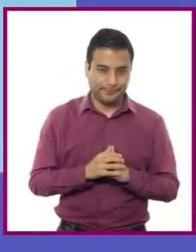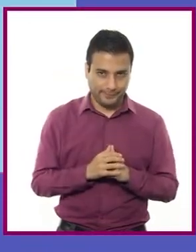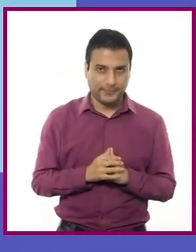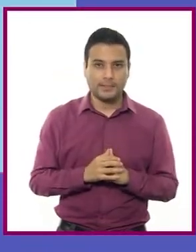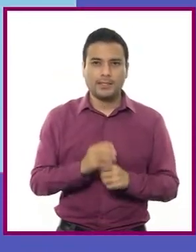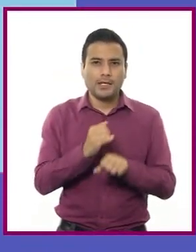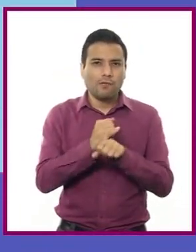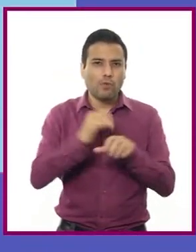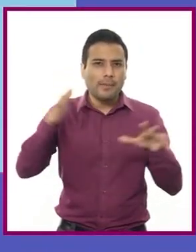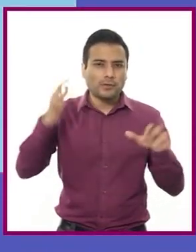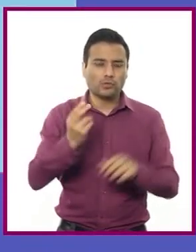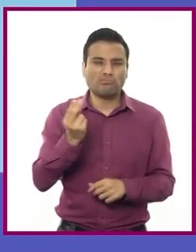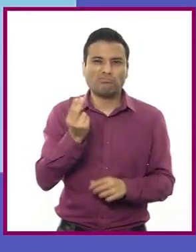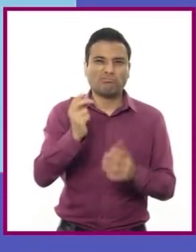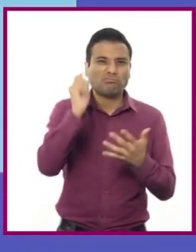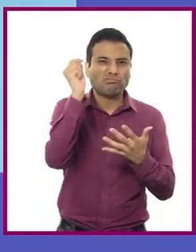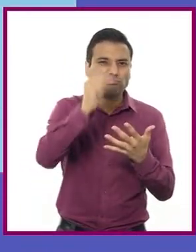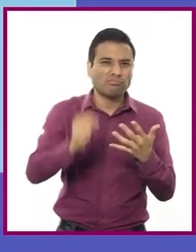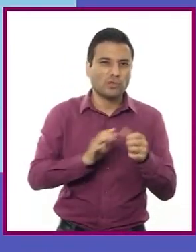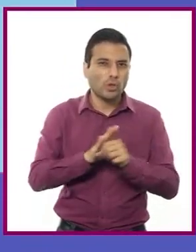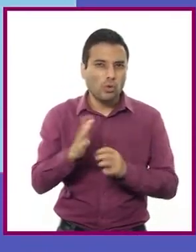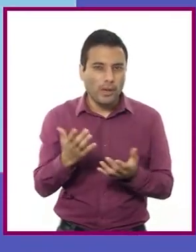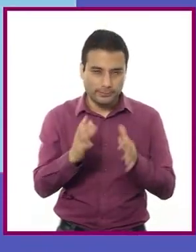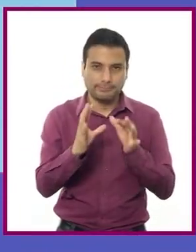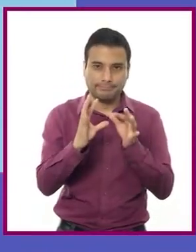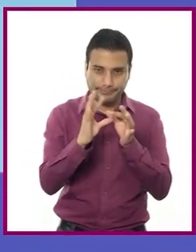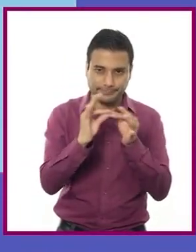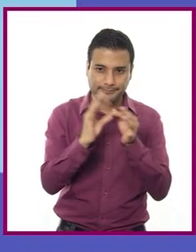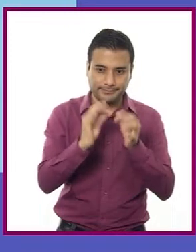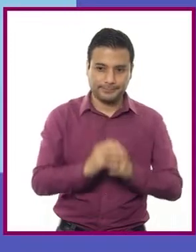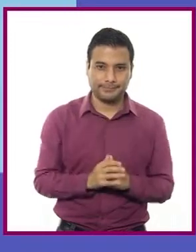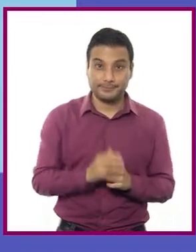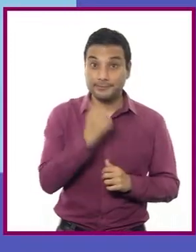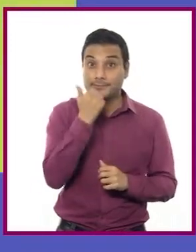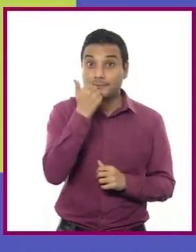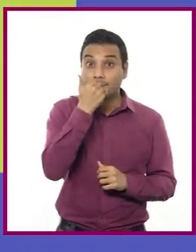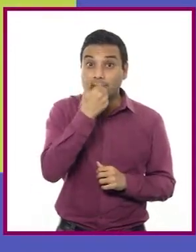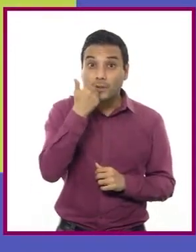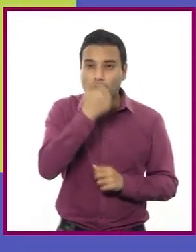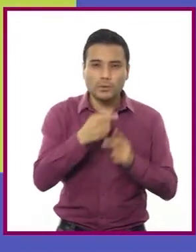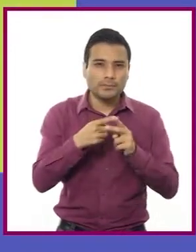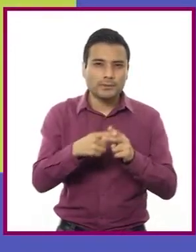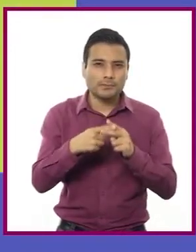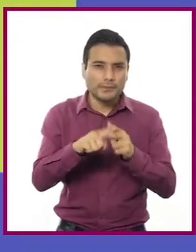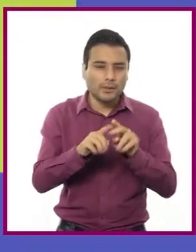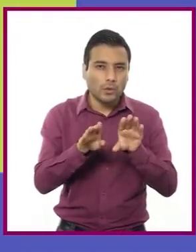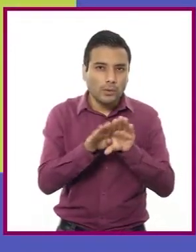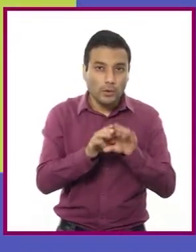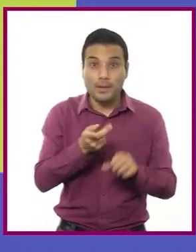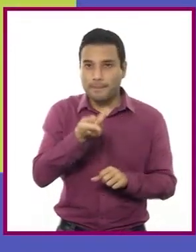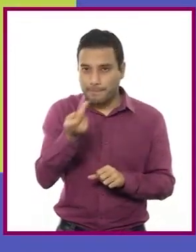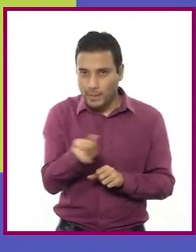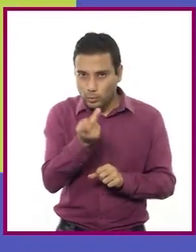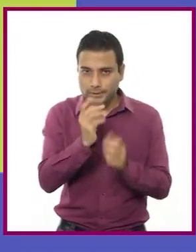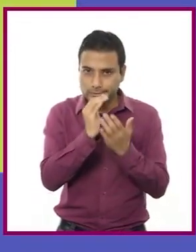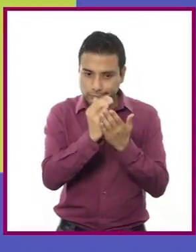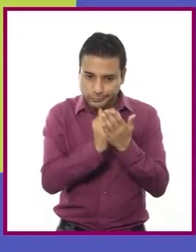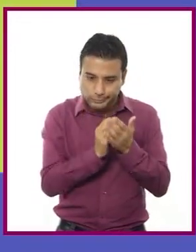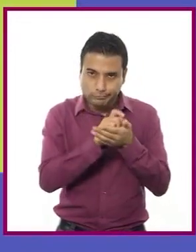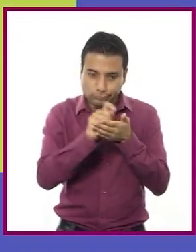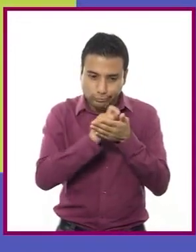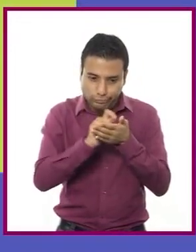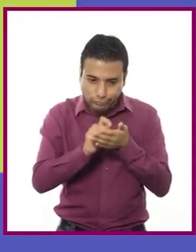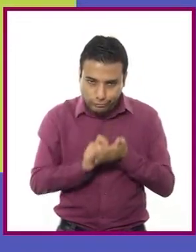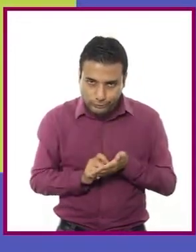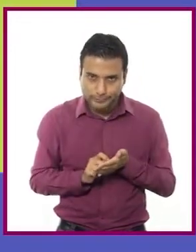información que aportará el entrevistado. El alumno deberá empezar por preparar una guía de preguntas. una especie de